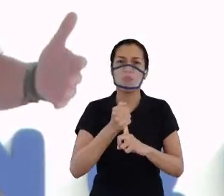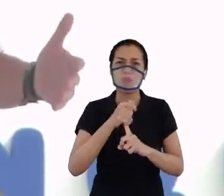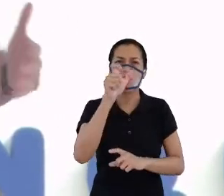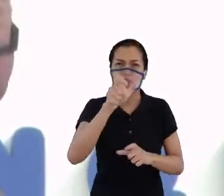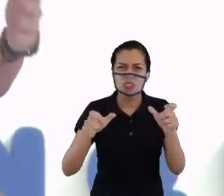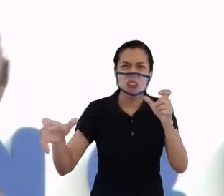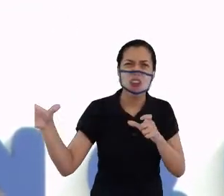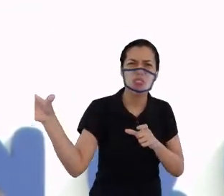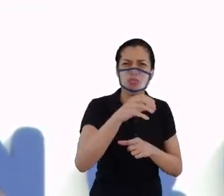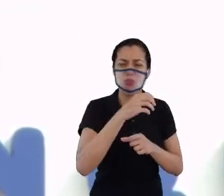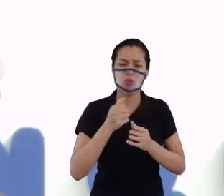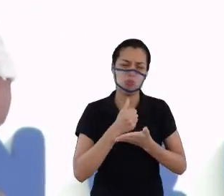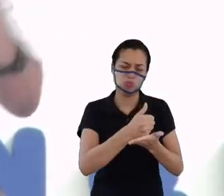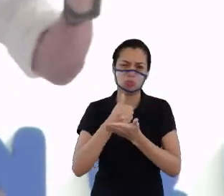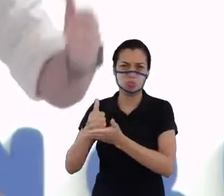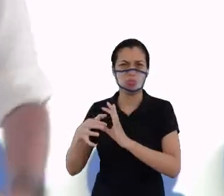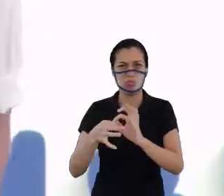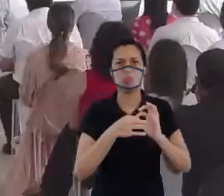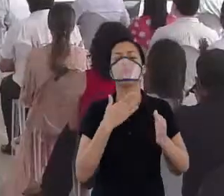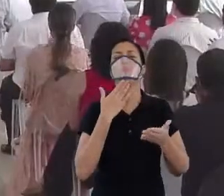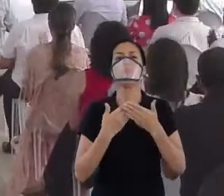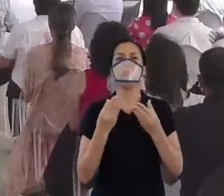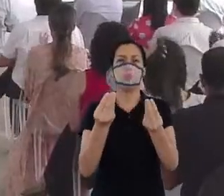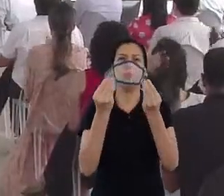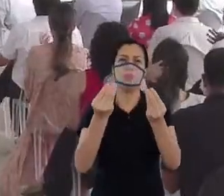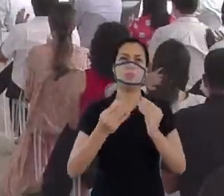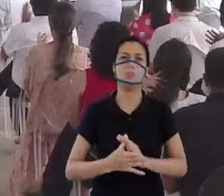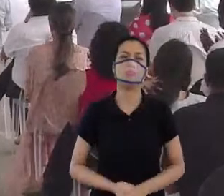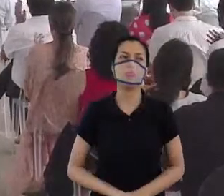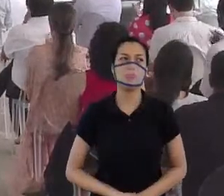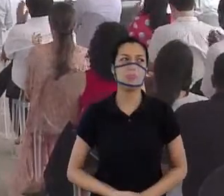entre todos nos ayudamos. Muchas gracias.